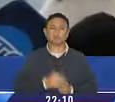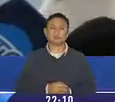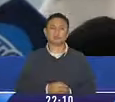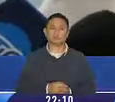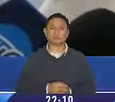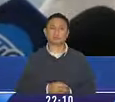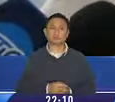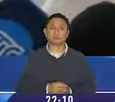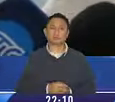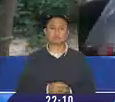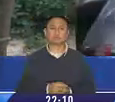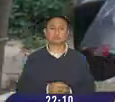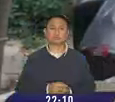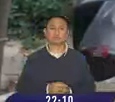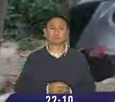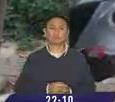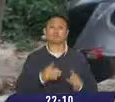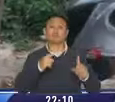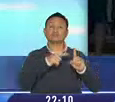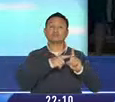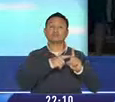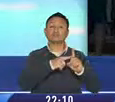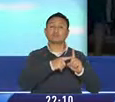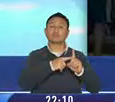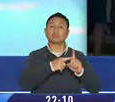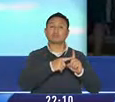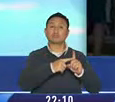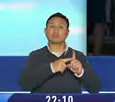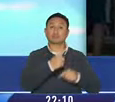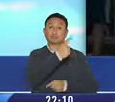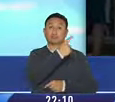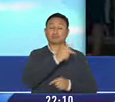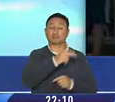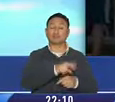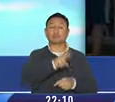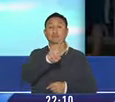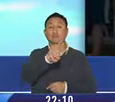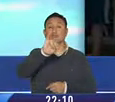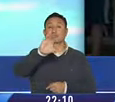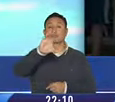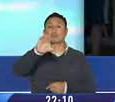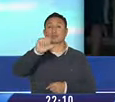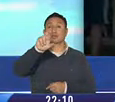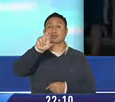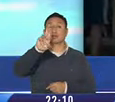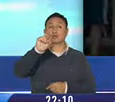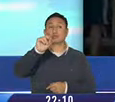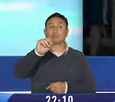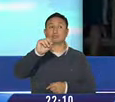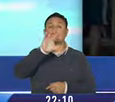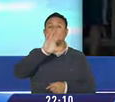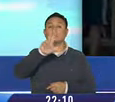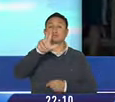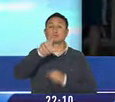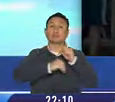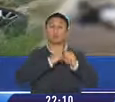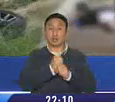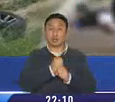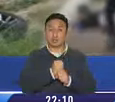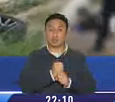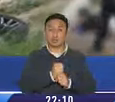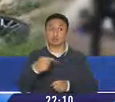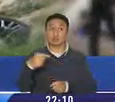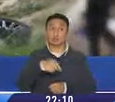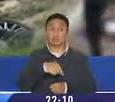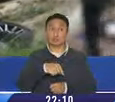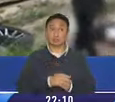disparos en contra de su humanidad. La víctima fue identificada como Ricardo Manuel Basurto Macías, de 53 años, quien habría intentado